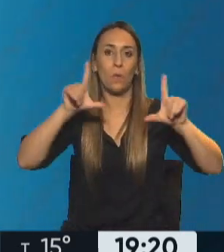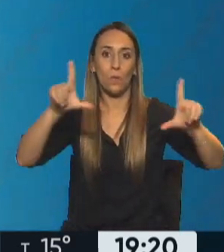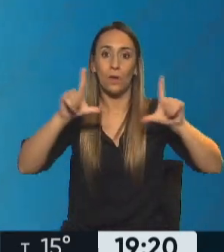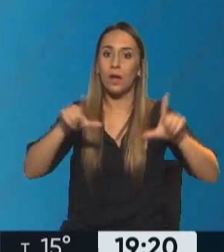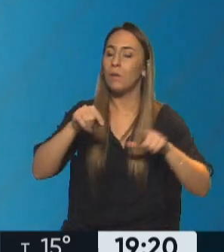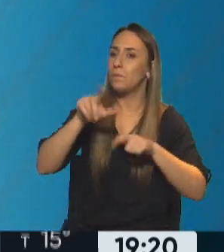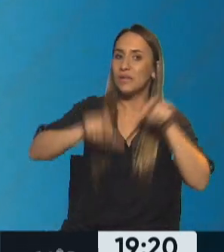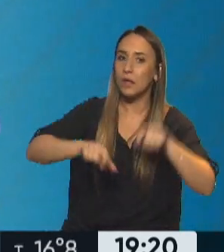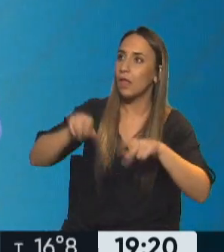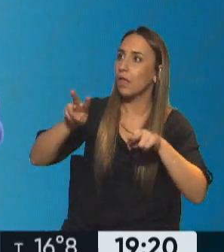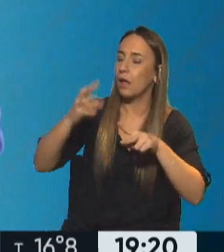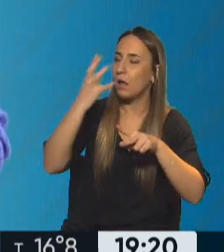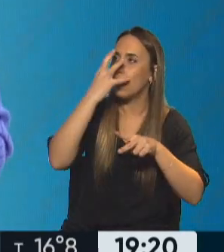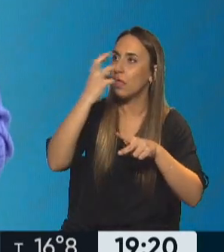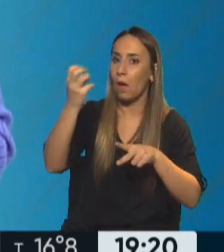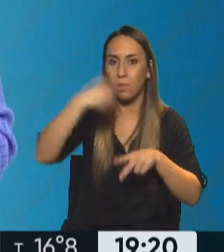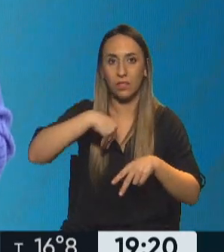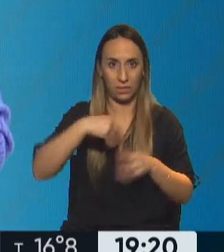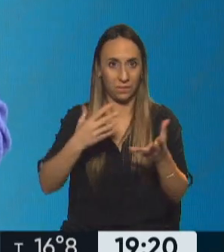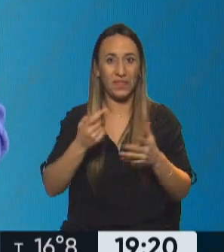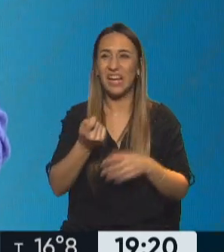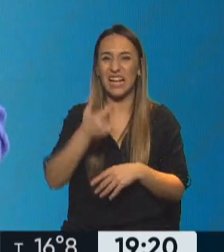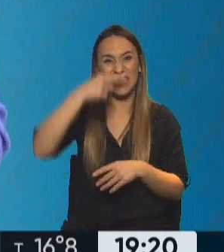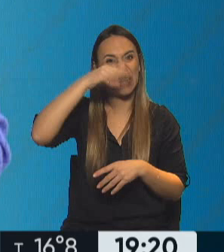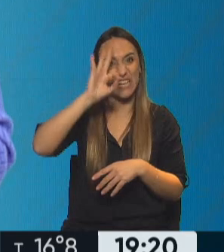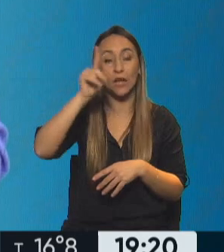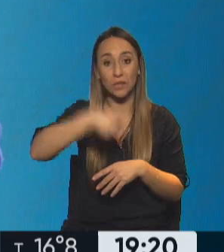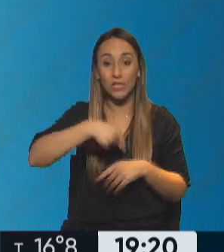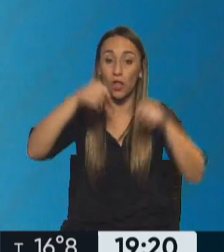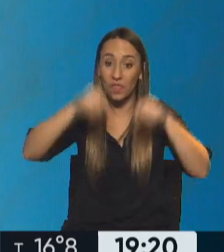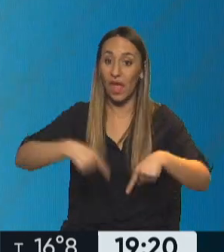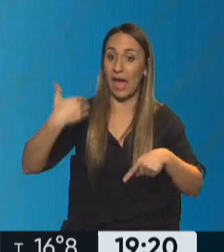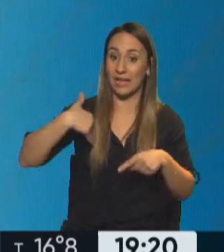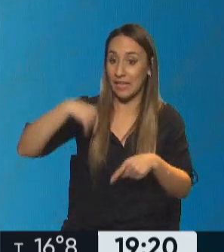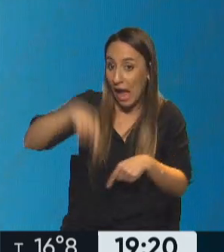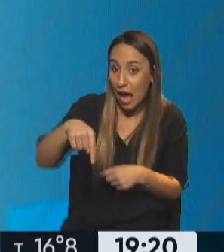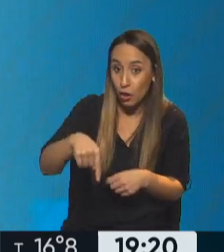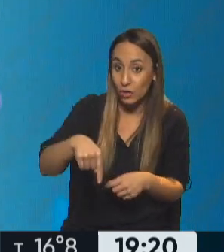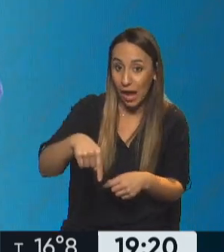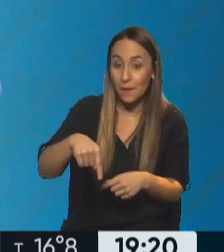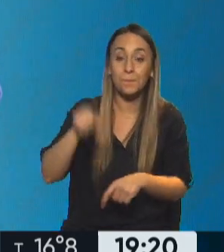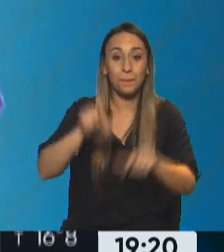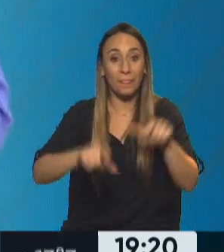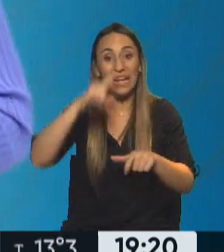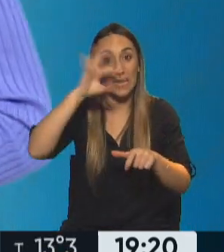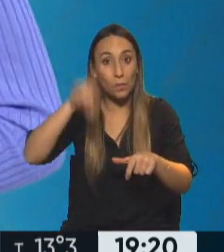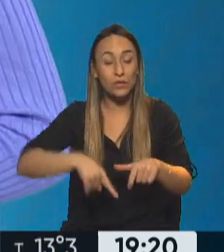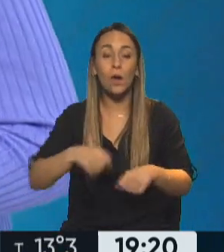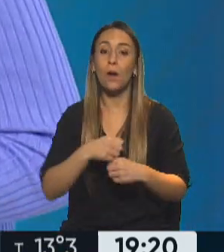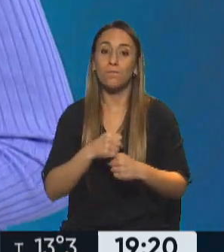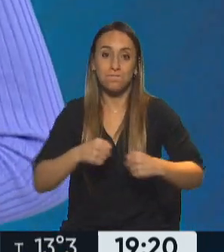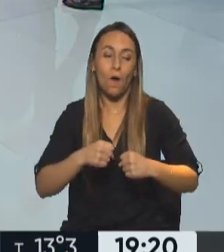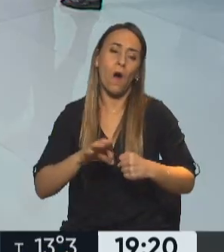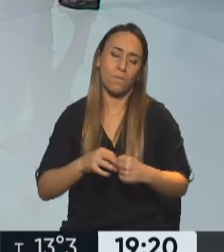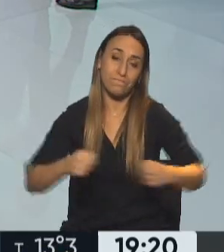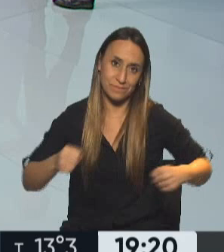contribuyendo a que más del 70% de la población en la Argentina en este momento tenga sobrepeso u